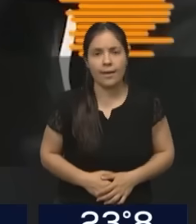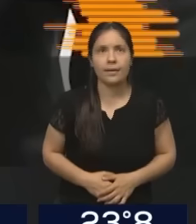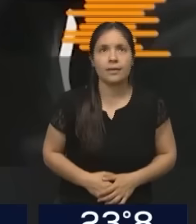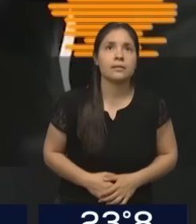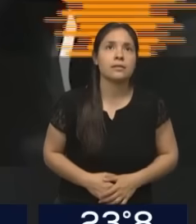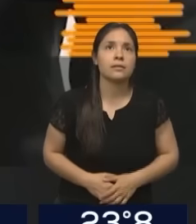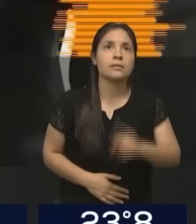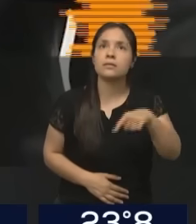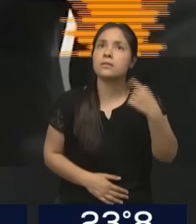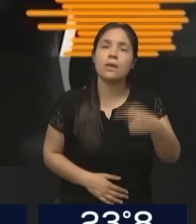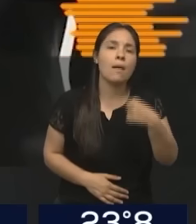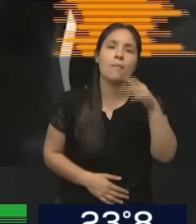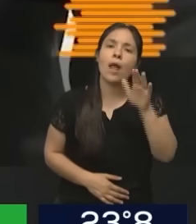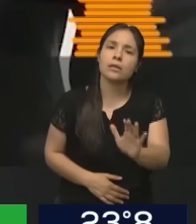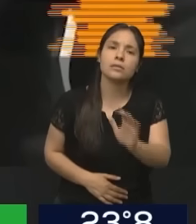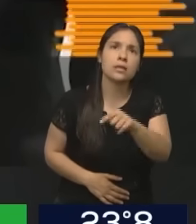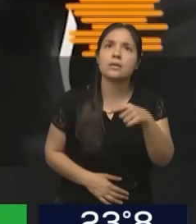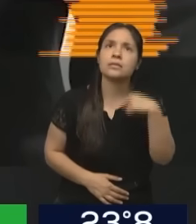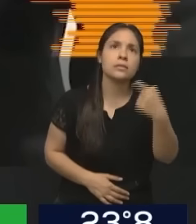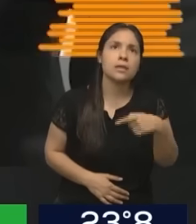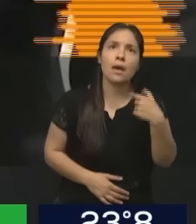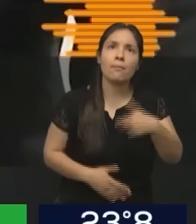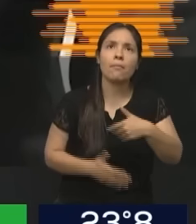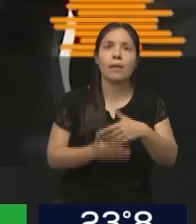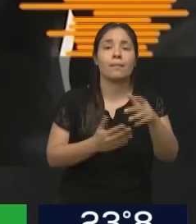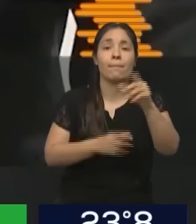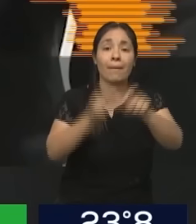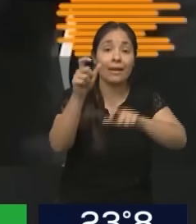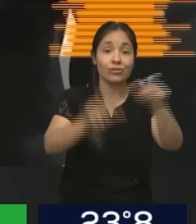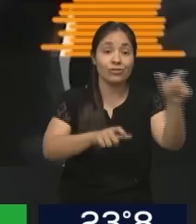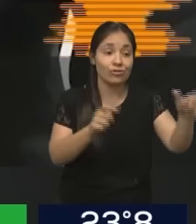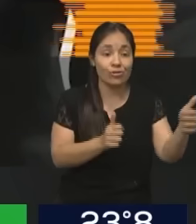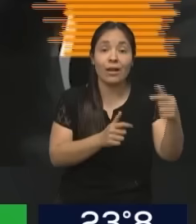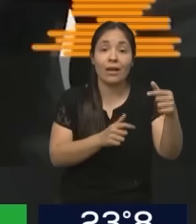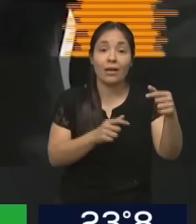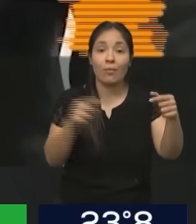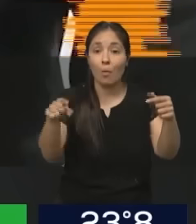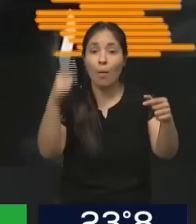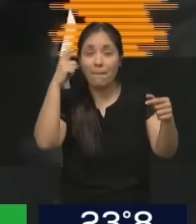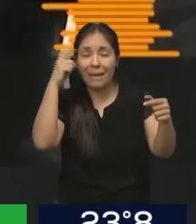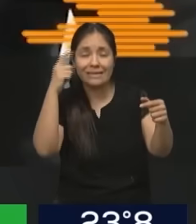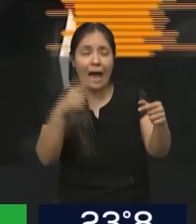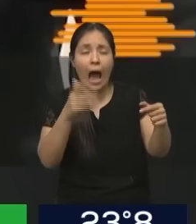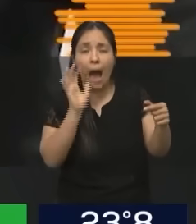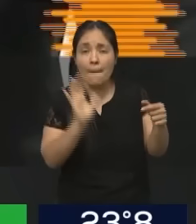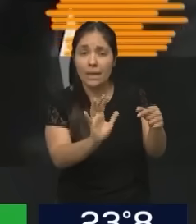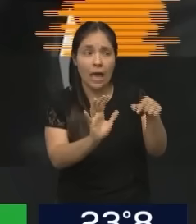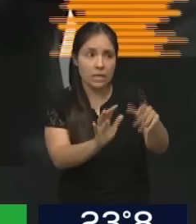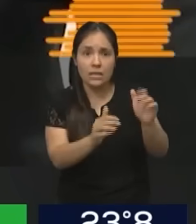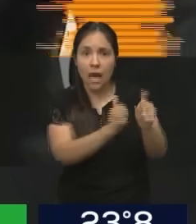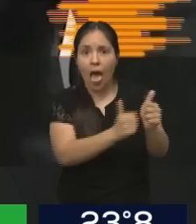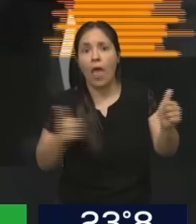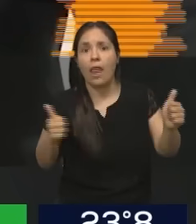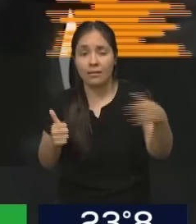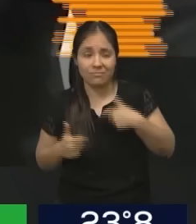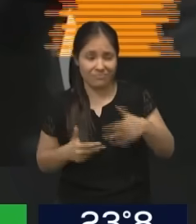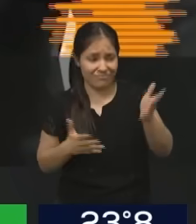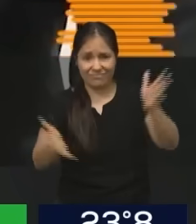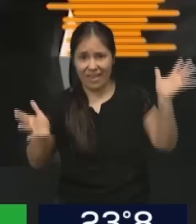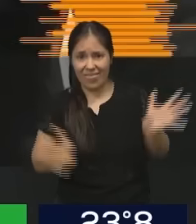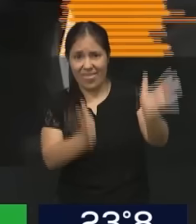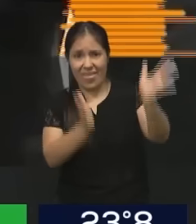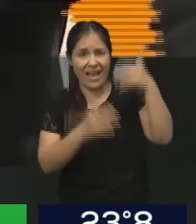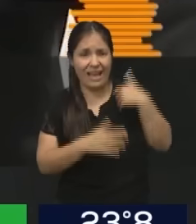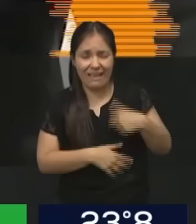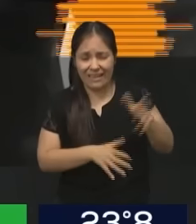Siempre sí que es. Me dejaste de todas las personas que para vos eran una amenaza. Pero así quédate con ella, boluda.